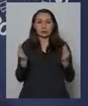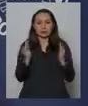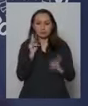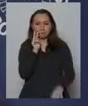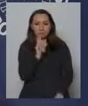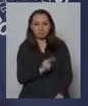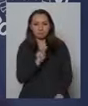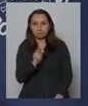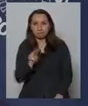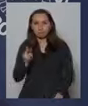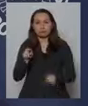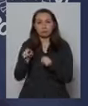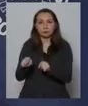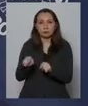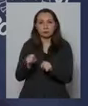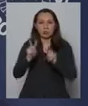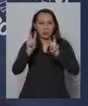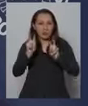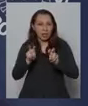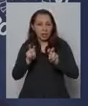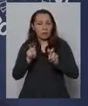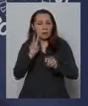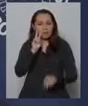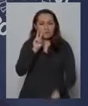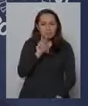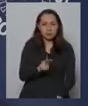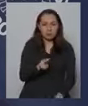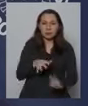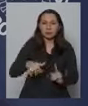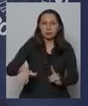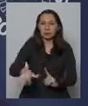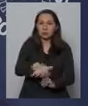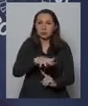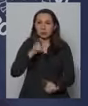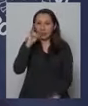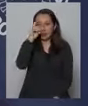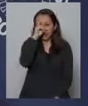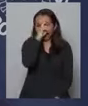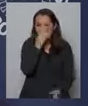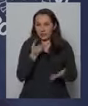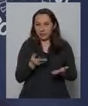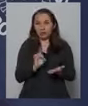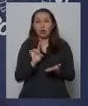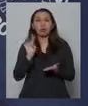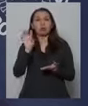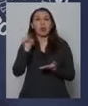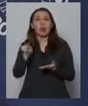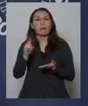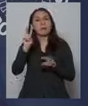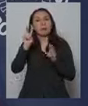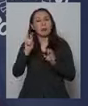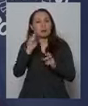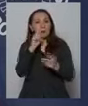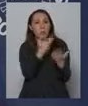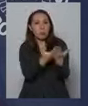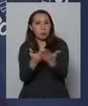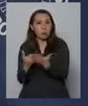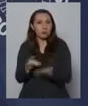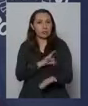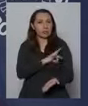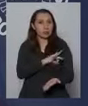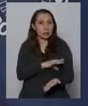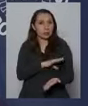Hemos visto factores, hemos visto situaciones complejas, no solamente por la evidencia